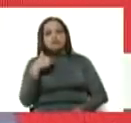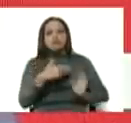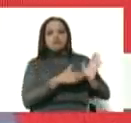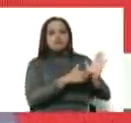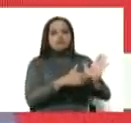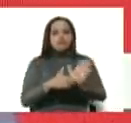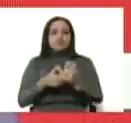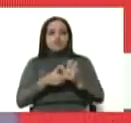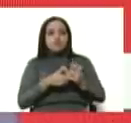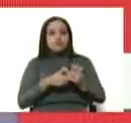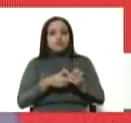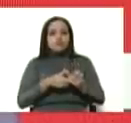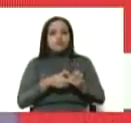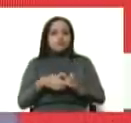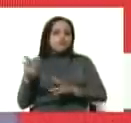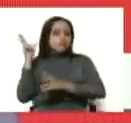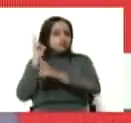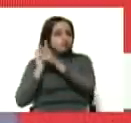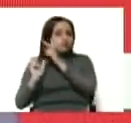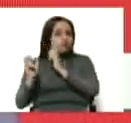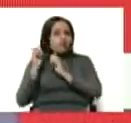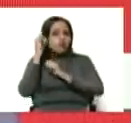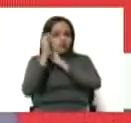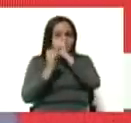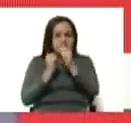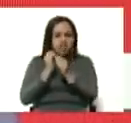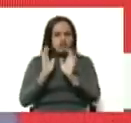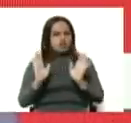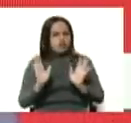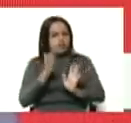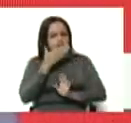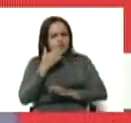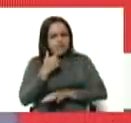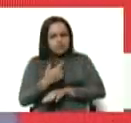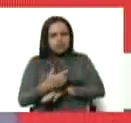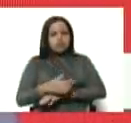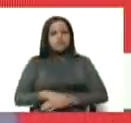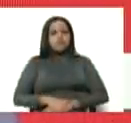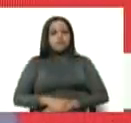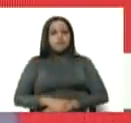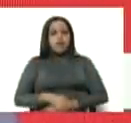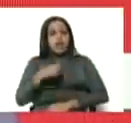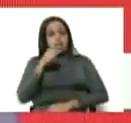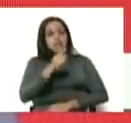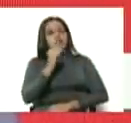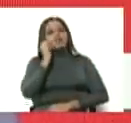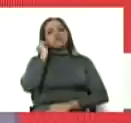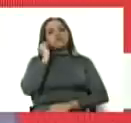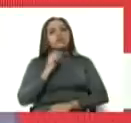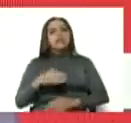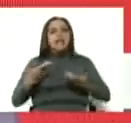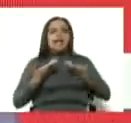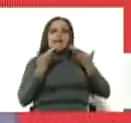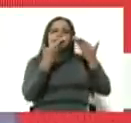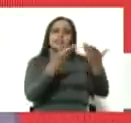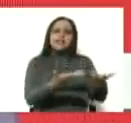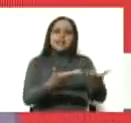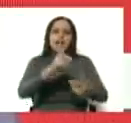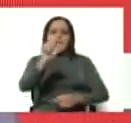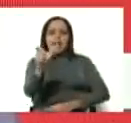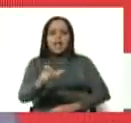un audio y un video, mejor dicho, donde esta pandillera entrega el